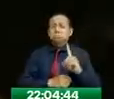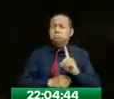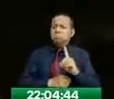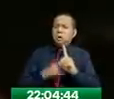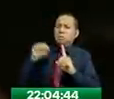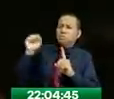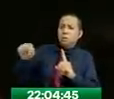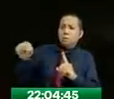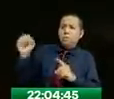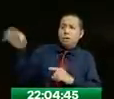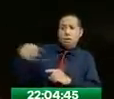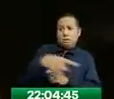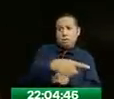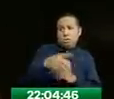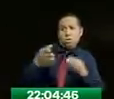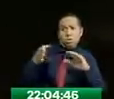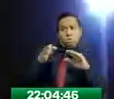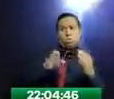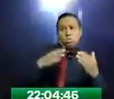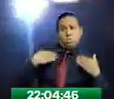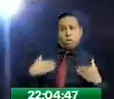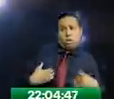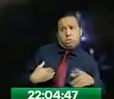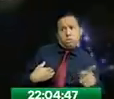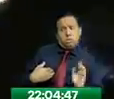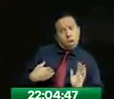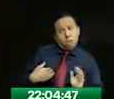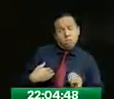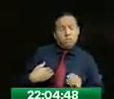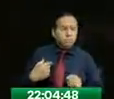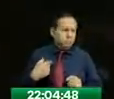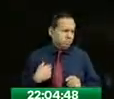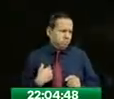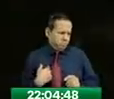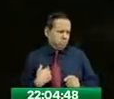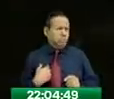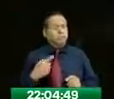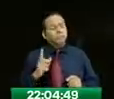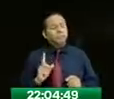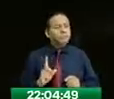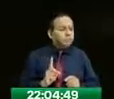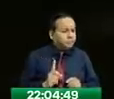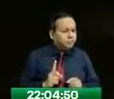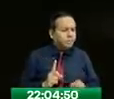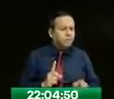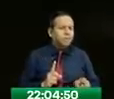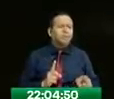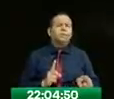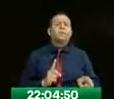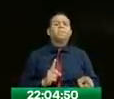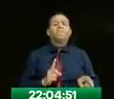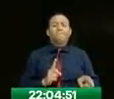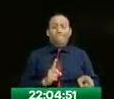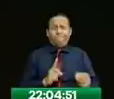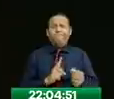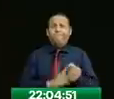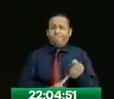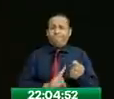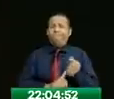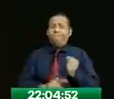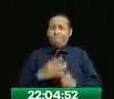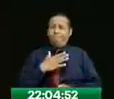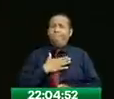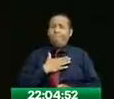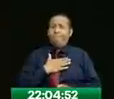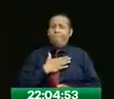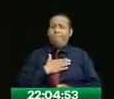un cuerpo que está tirado aquí. Ese mismo rato salgo de mi casa y llego aquí y ya lo veo, pues básicamente sí es mi hermano. La última vez